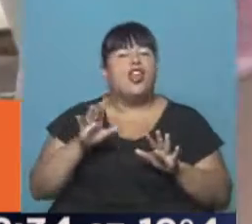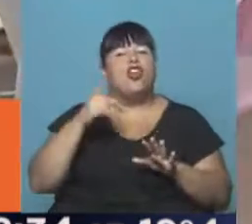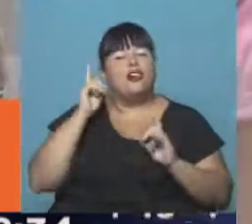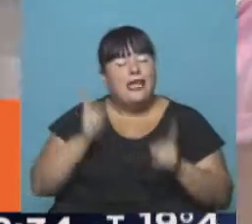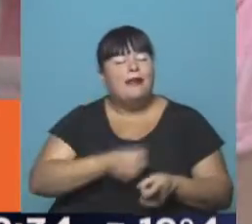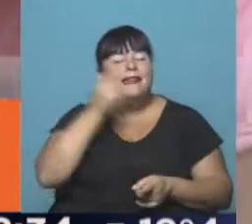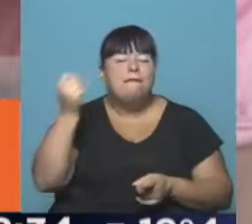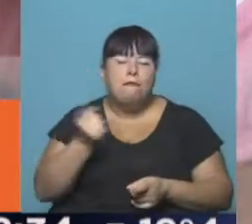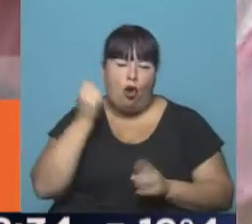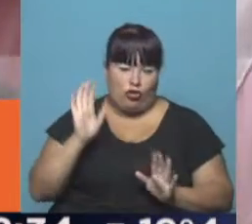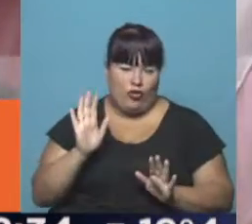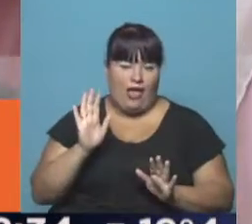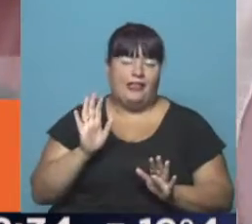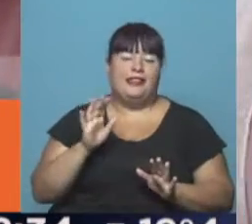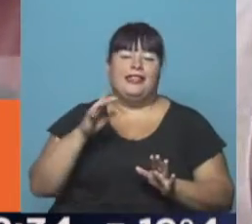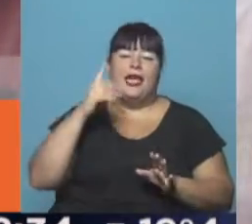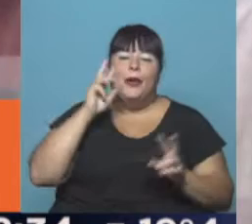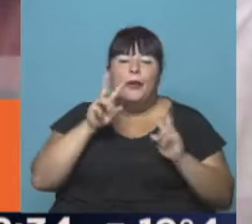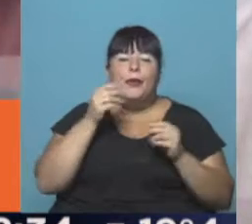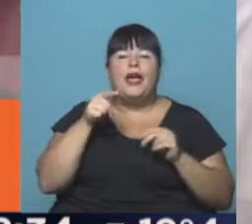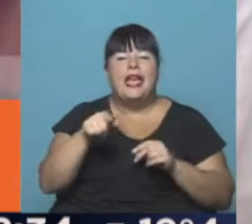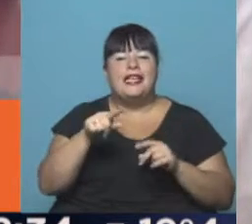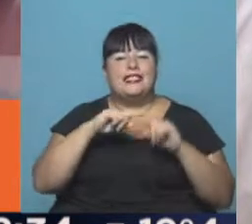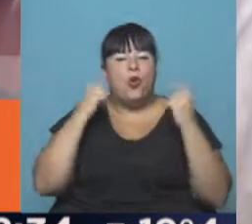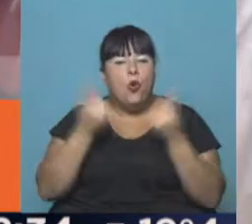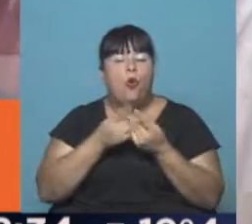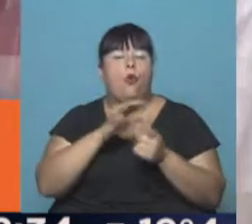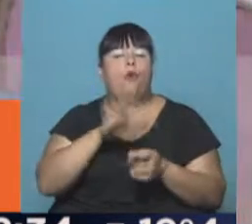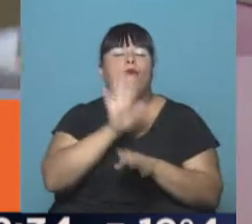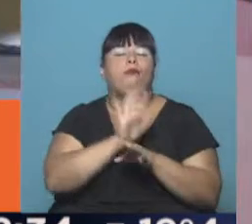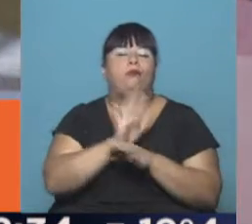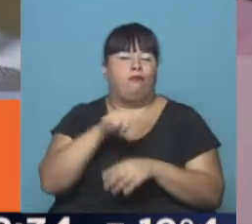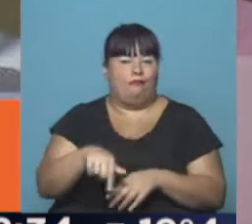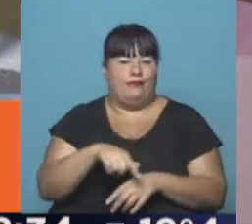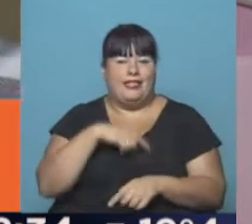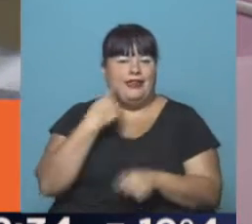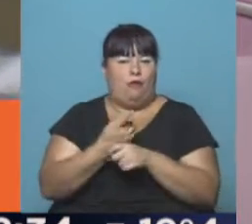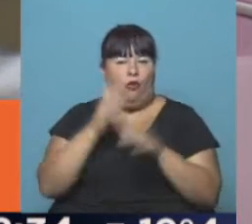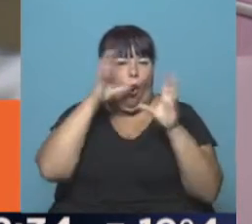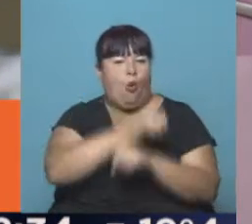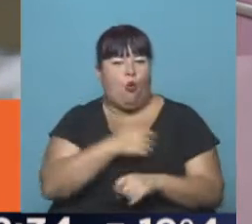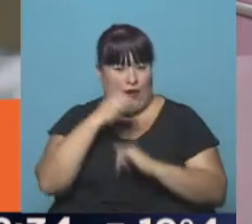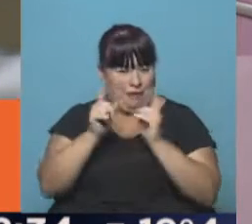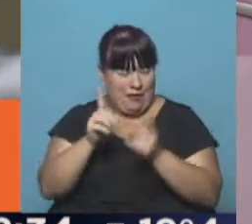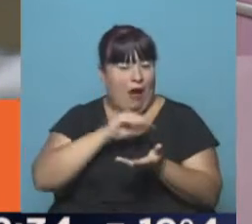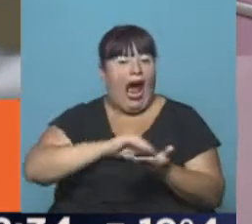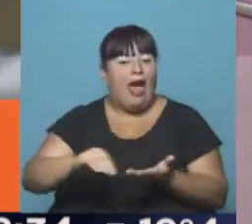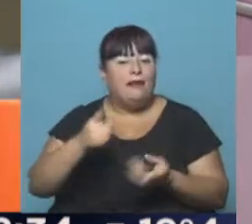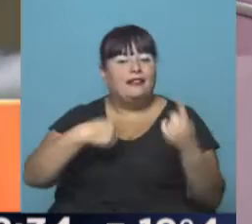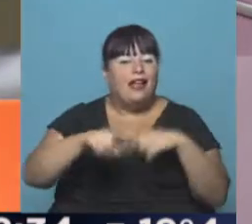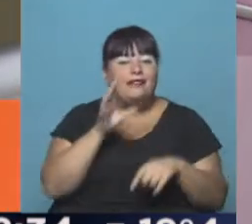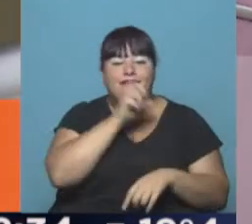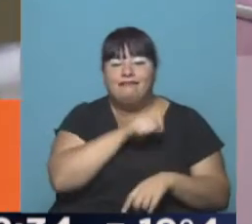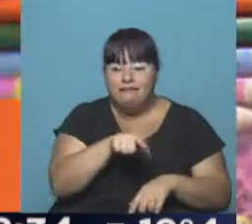sería importante poder entrar en esas áreas que son hoy absolutamente opacas, como decía antes, que son las áreas